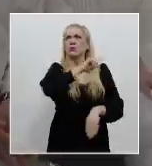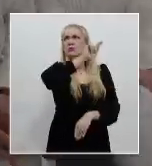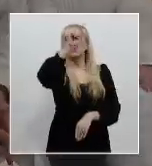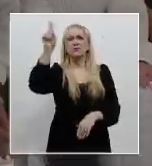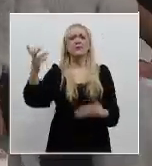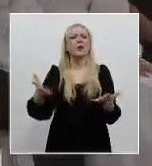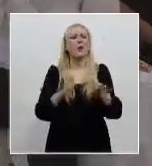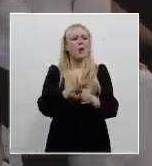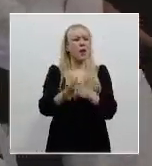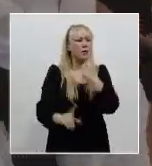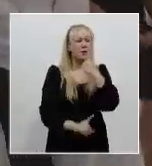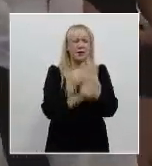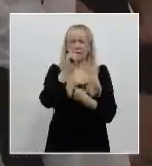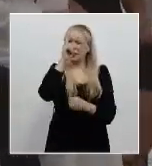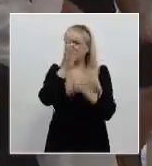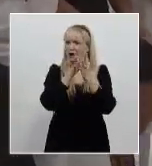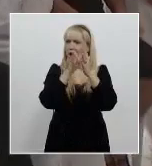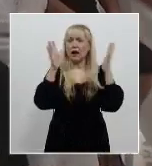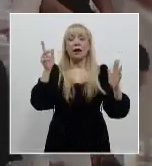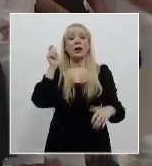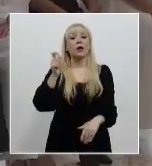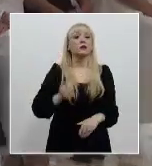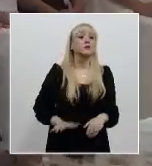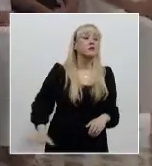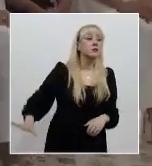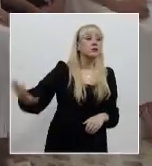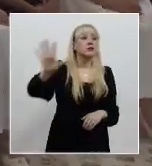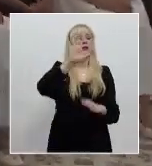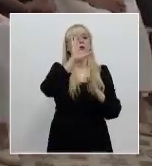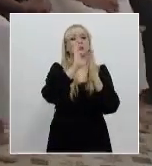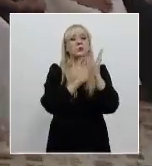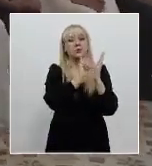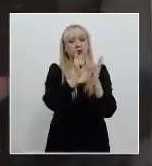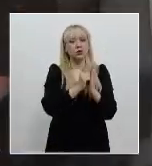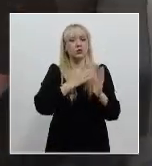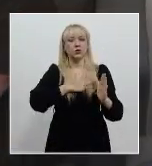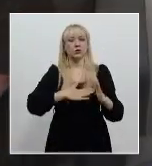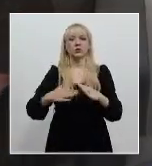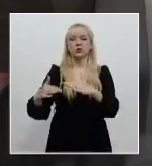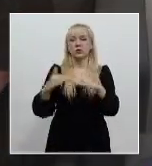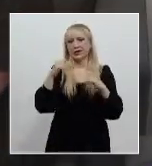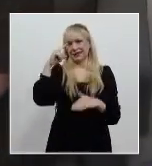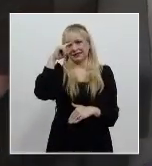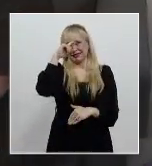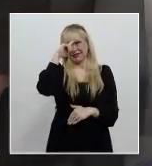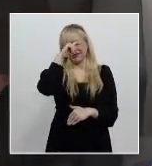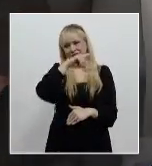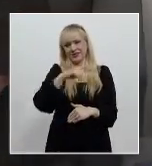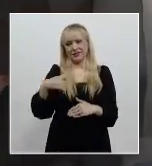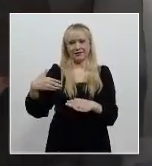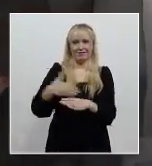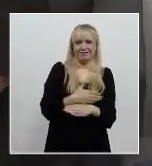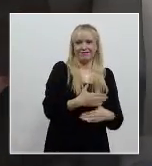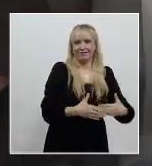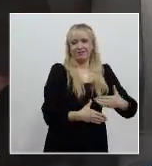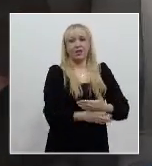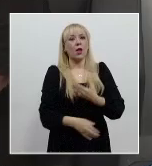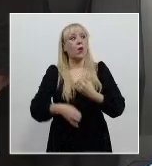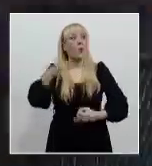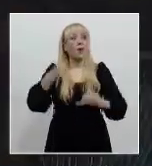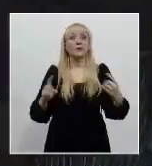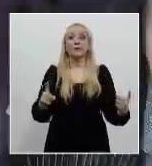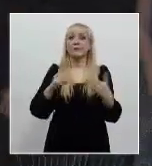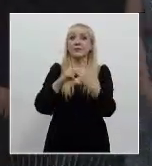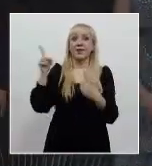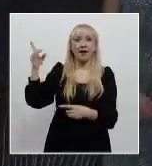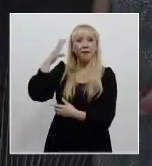el reto es la permanencia de los estados constitucionales y democráticos. Durante el encuentro que sostuvo con personas juzgadoras en